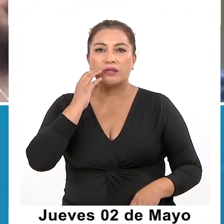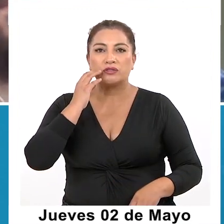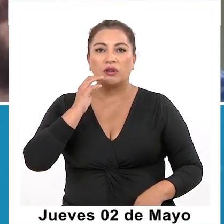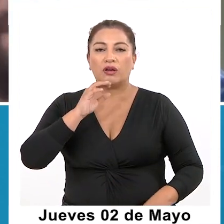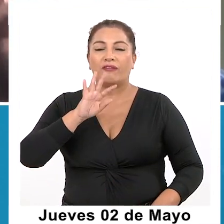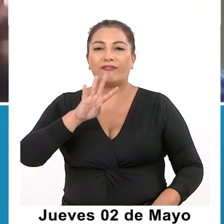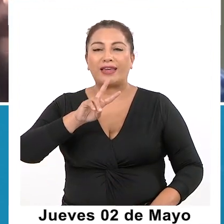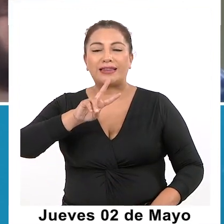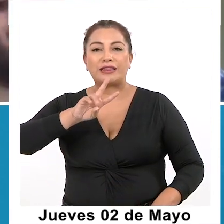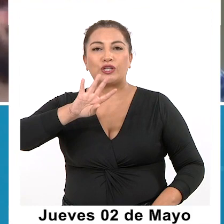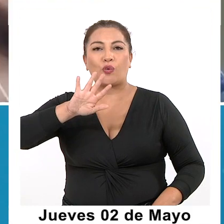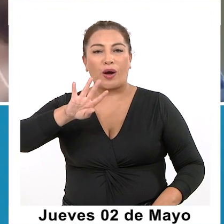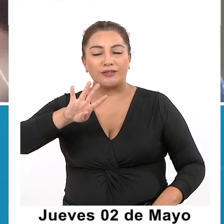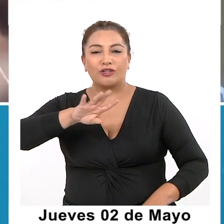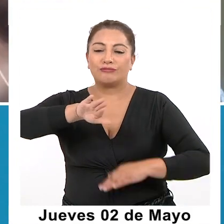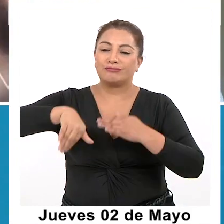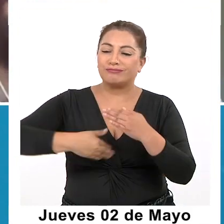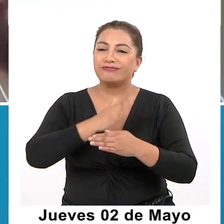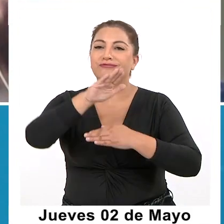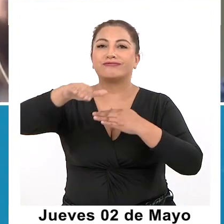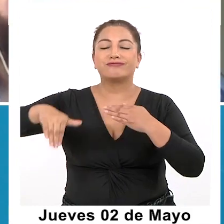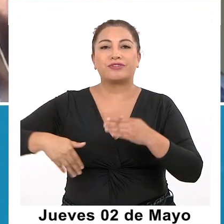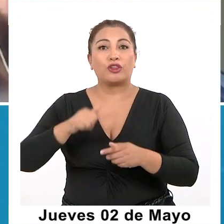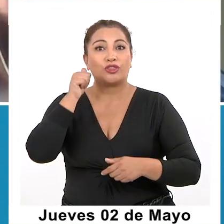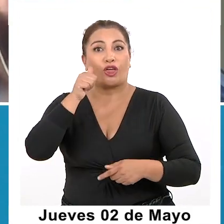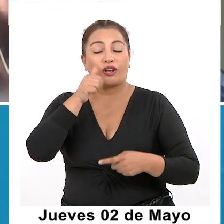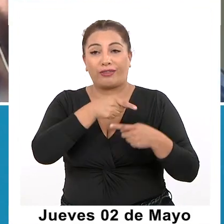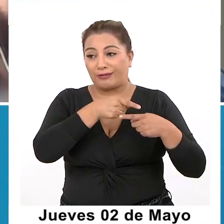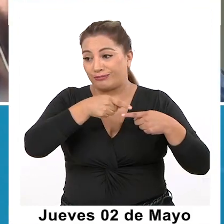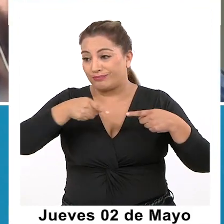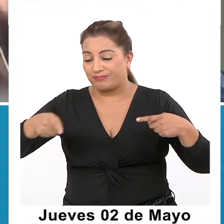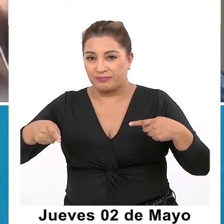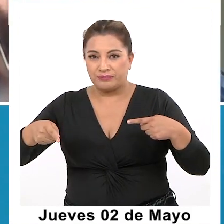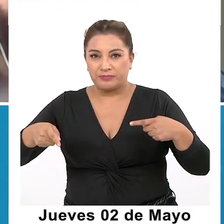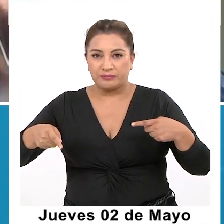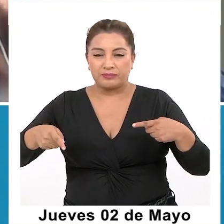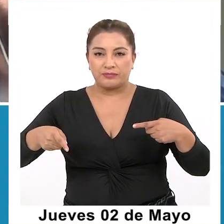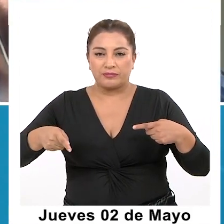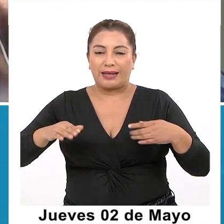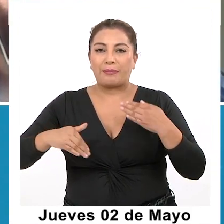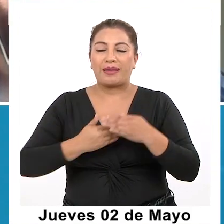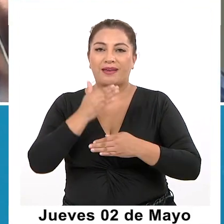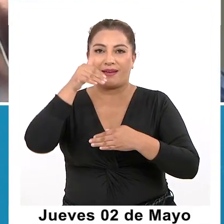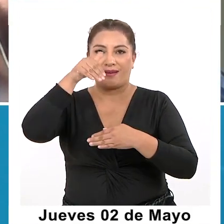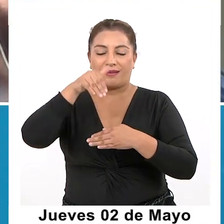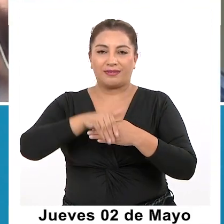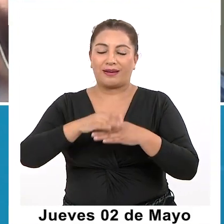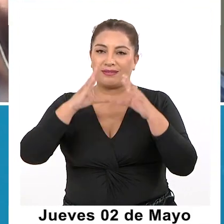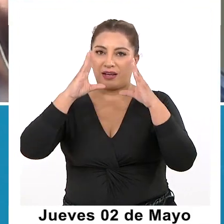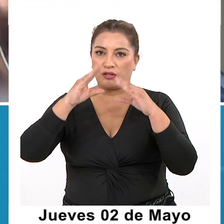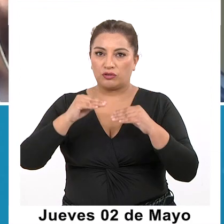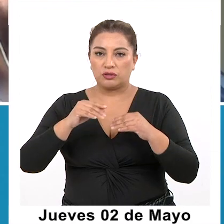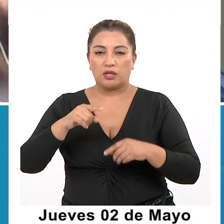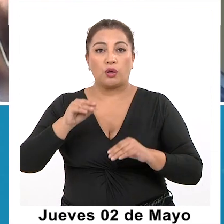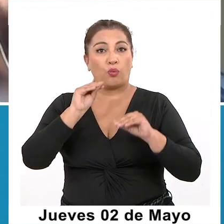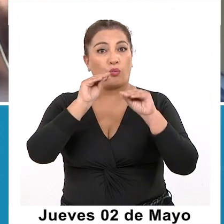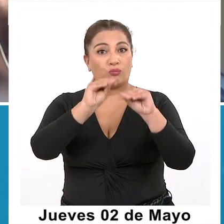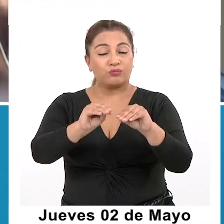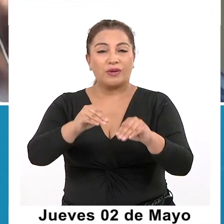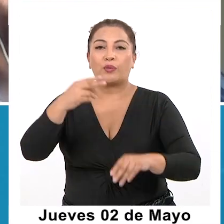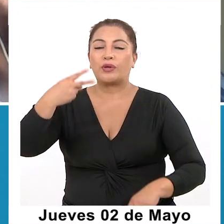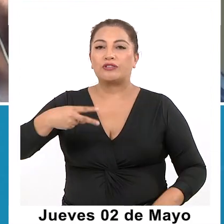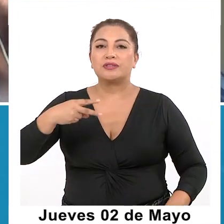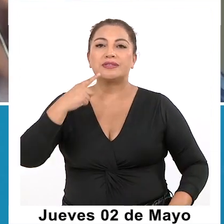247 tanto en estos en estos puntos de control y es es una es una noticia importante que hay que relevar a la